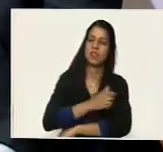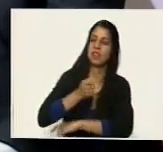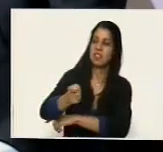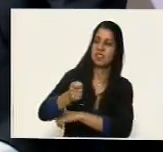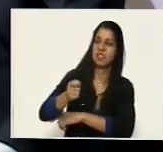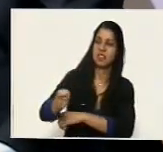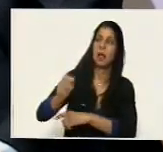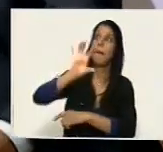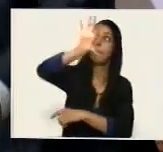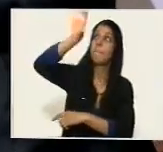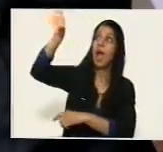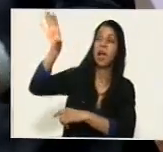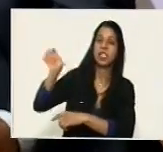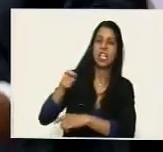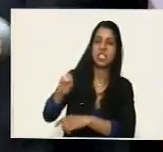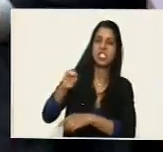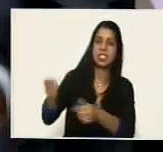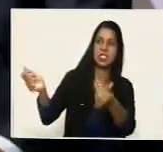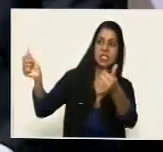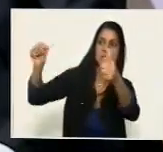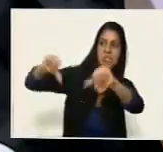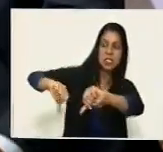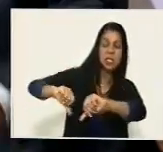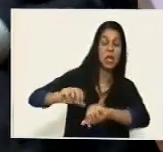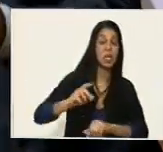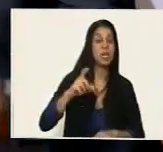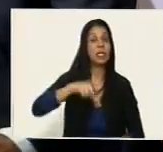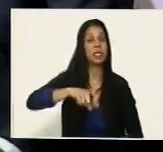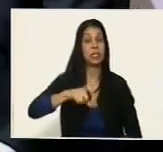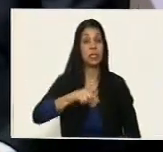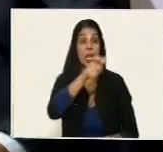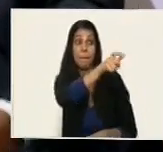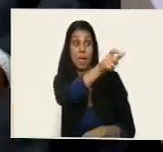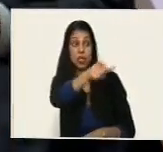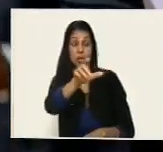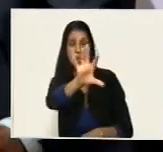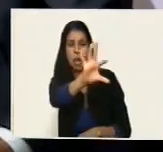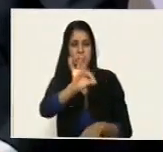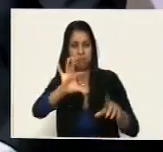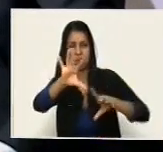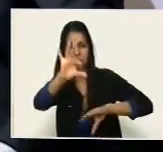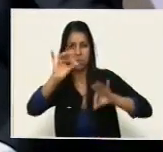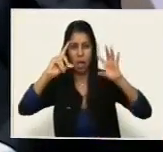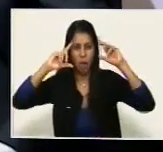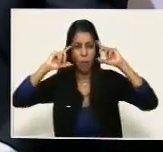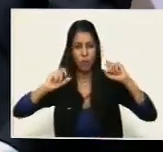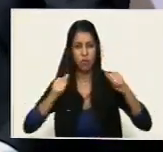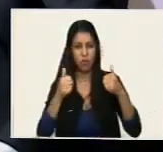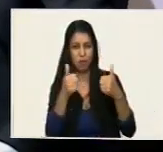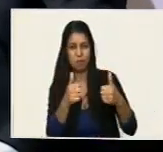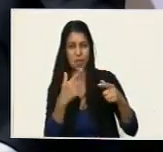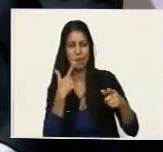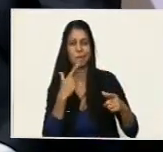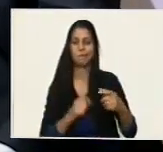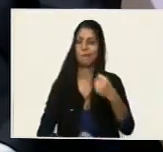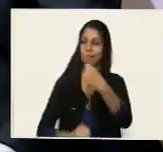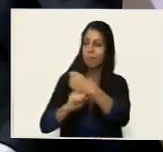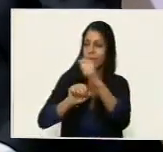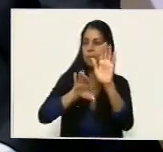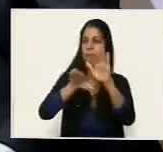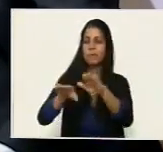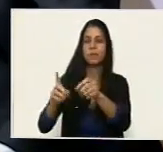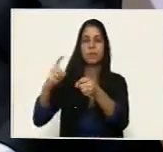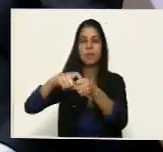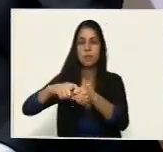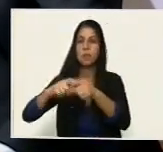fuerzas extranjeras, y necesitamos los mejores hombres y las mejores mujeres en este nuevo directorio para que ejecuten